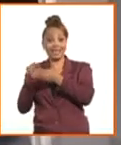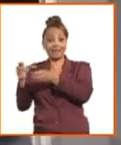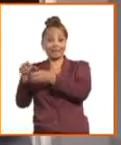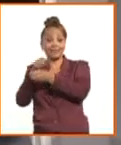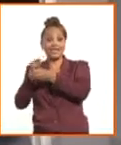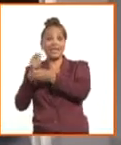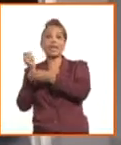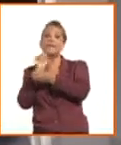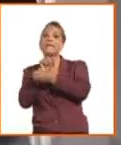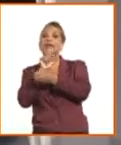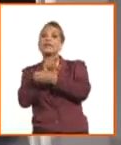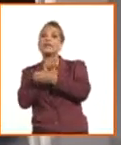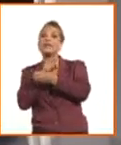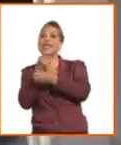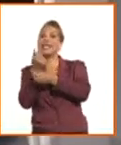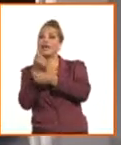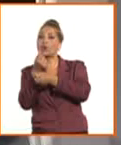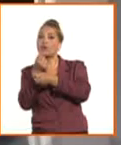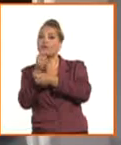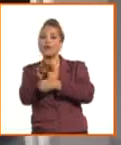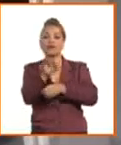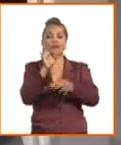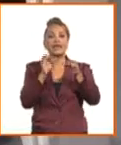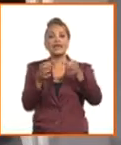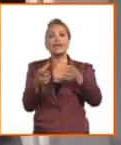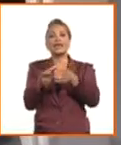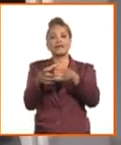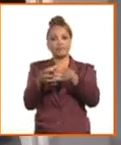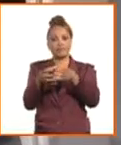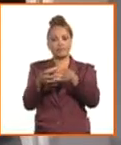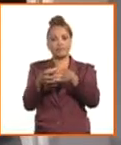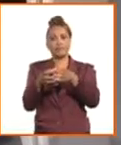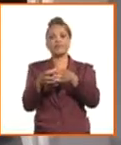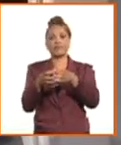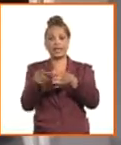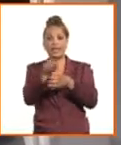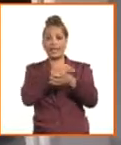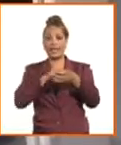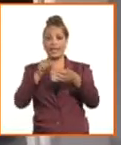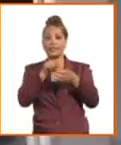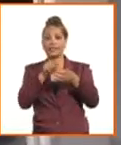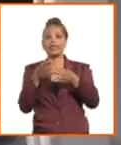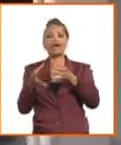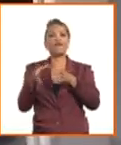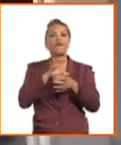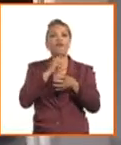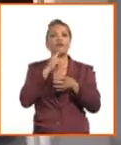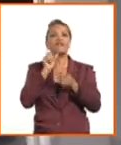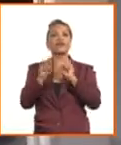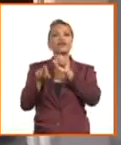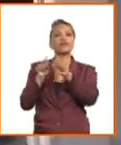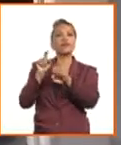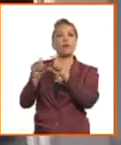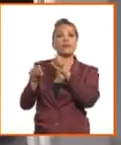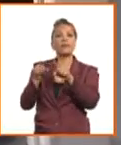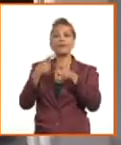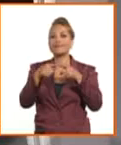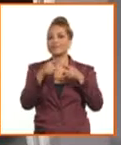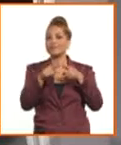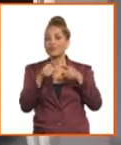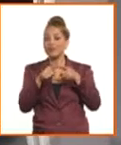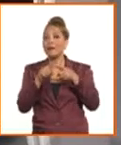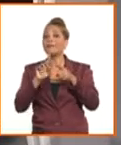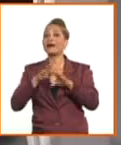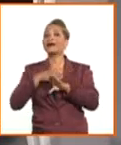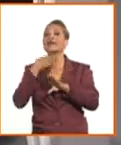economía selectiva, o sea, gradual y selectivamente, que es el diseño de la medida, para financiar actores